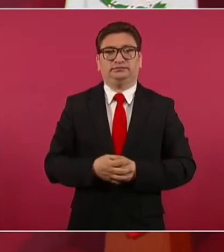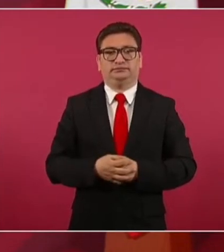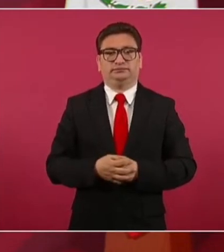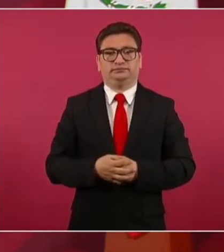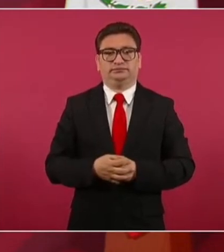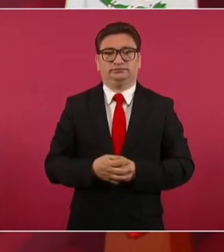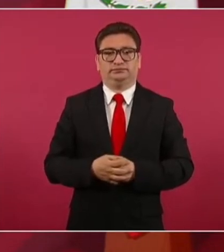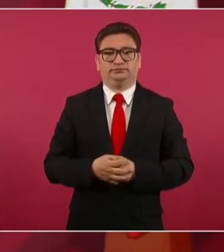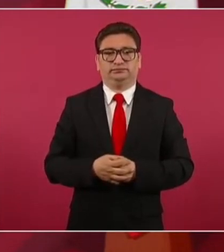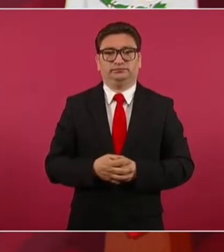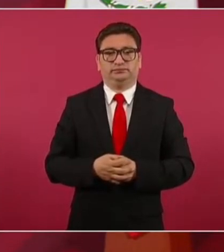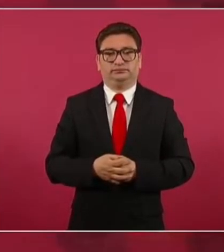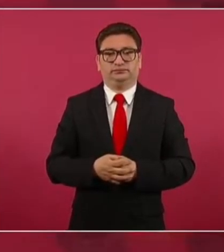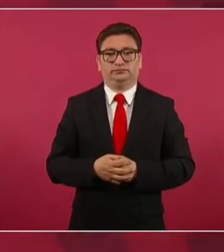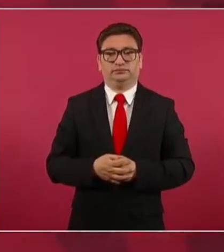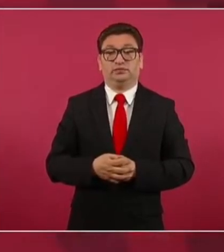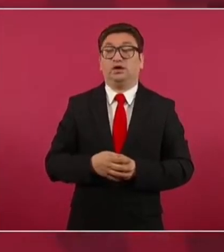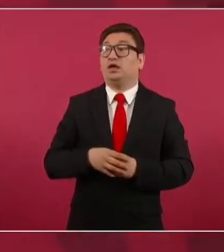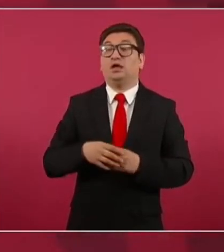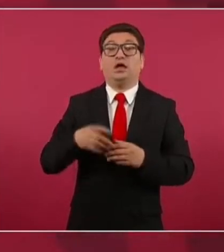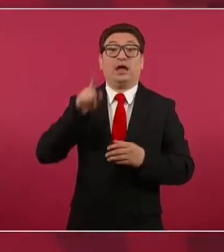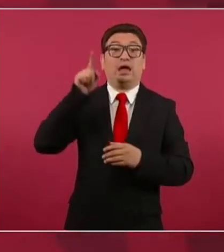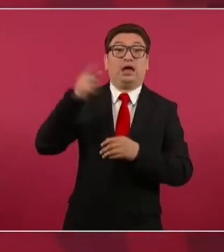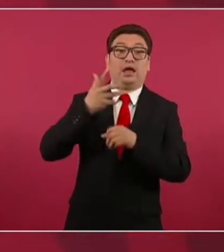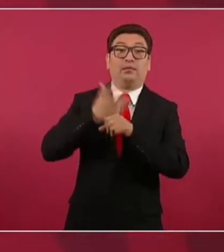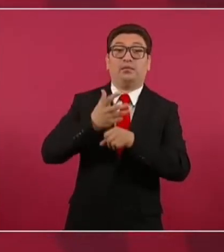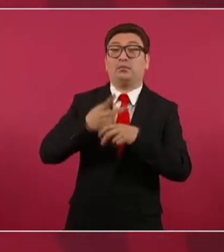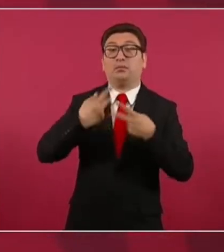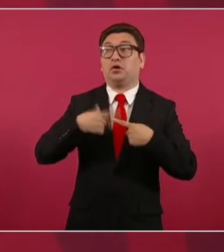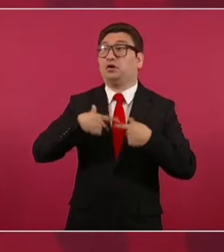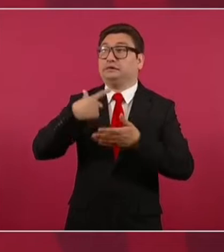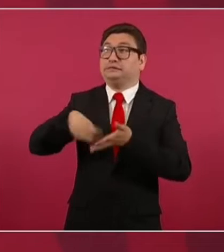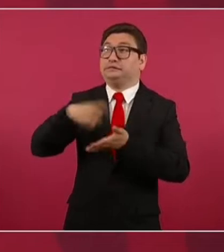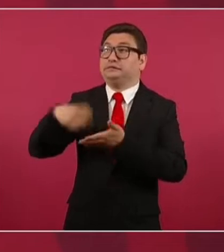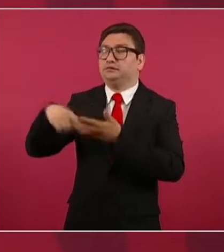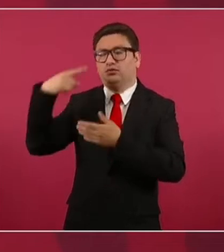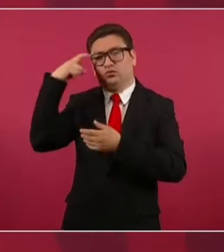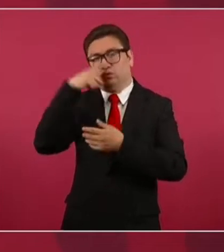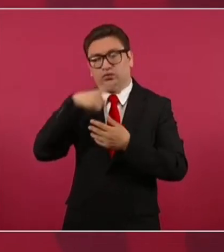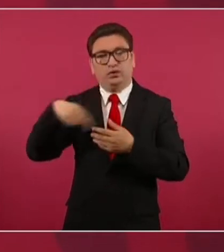están padeciendo los consumidores en Estados Unidos,